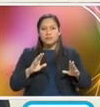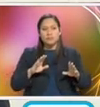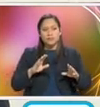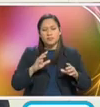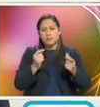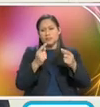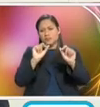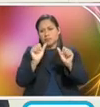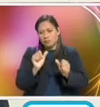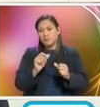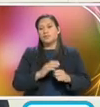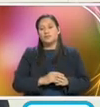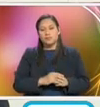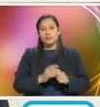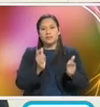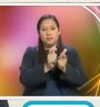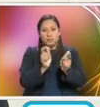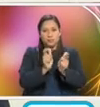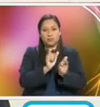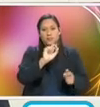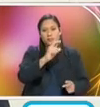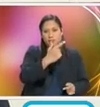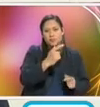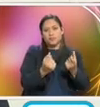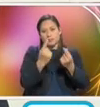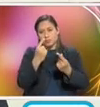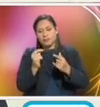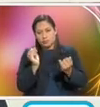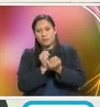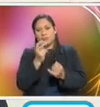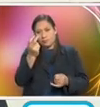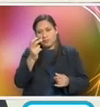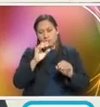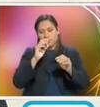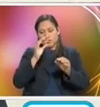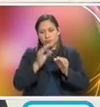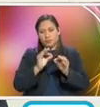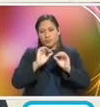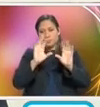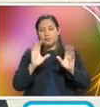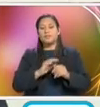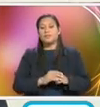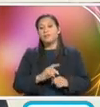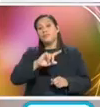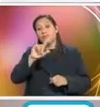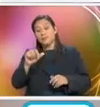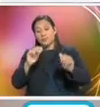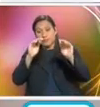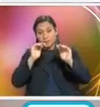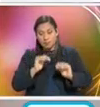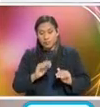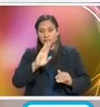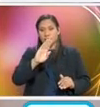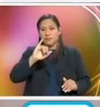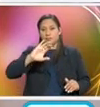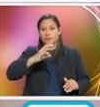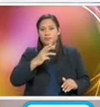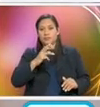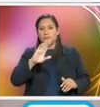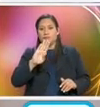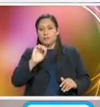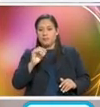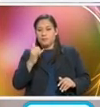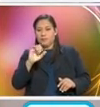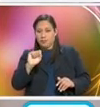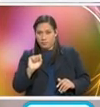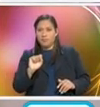muchos artistas, ¿no? Así es, de los del Club de los 27, Sí. algunos incluso, Exacto, ¿no? exacto, tal Muy cual. bien. Después, bueno, los Beach Boys. Los Beach Boys también.